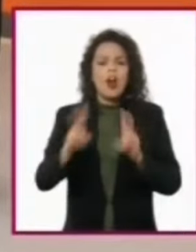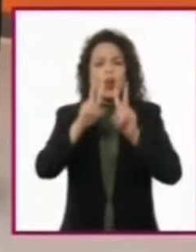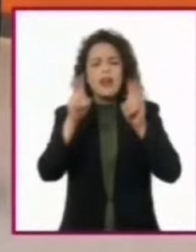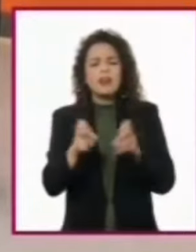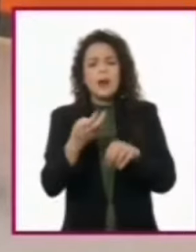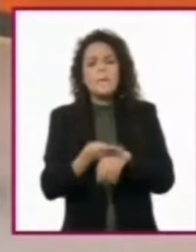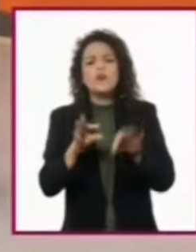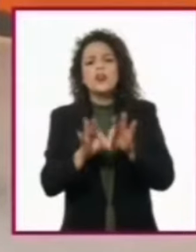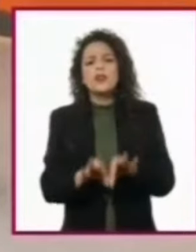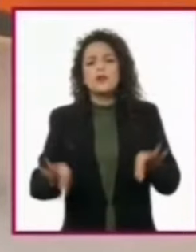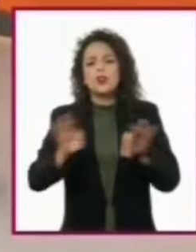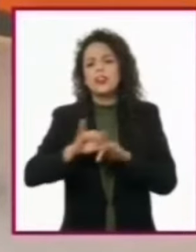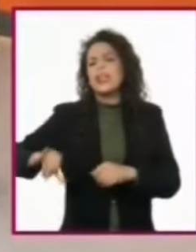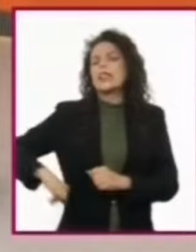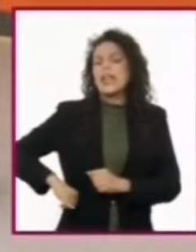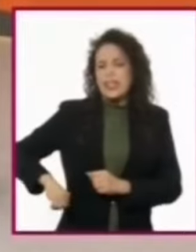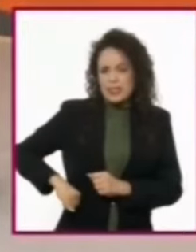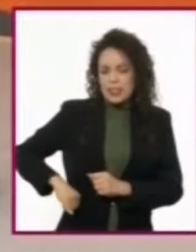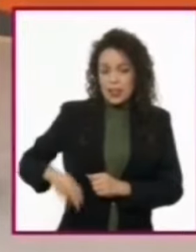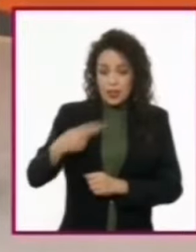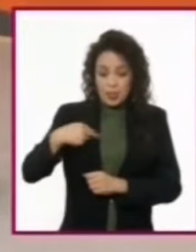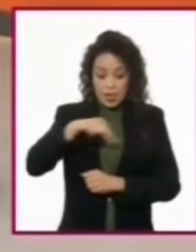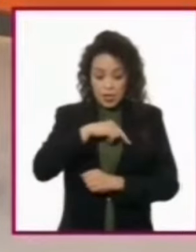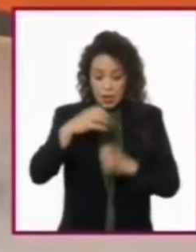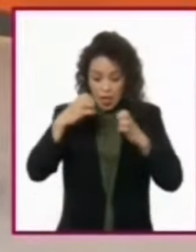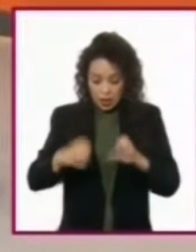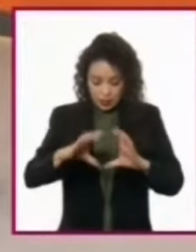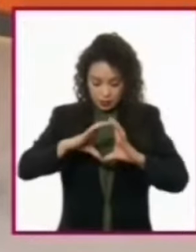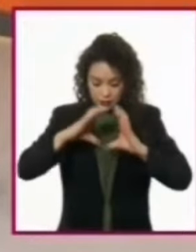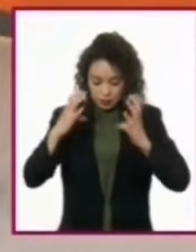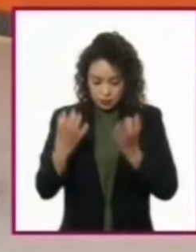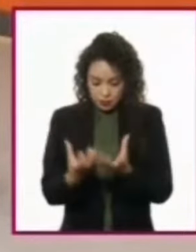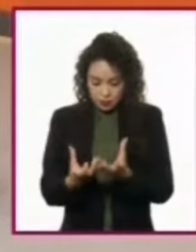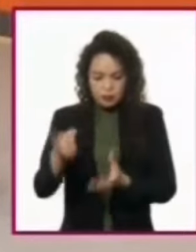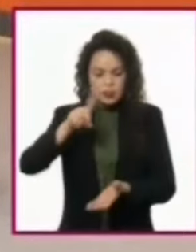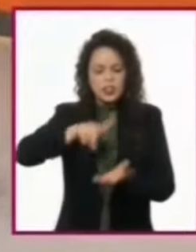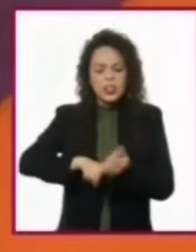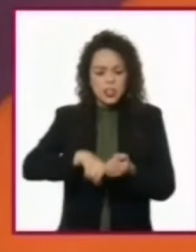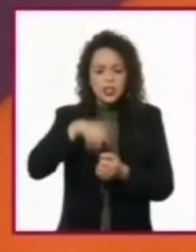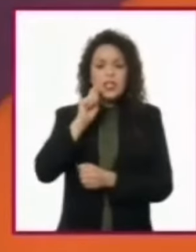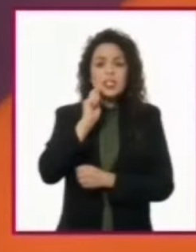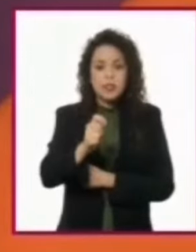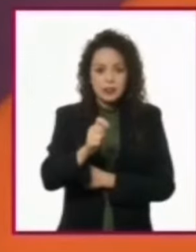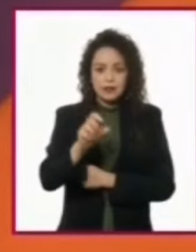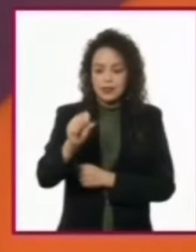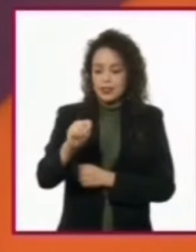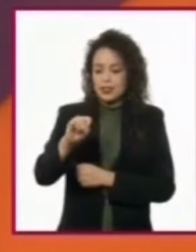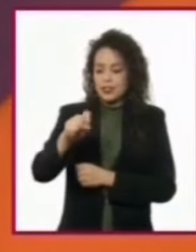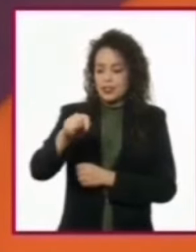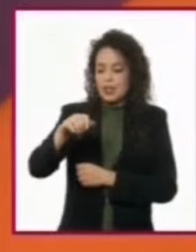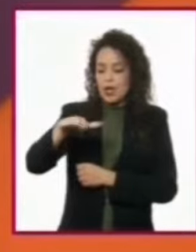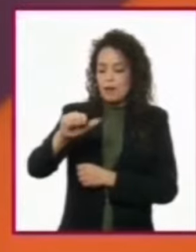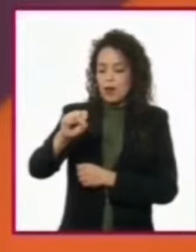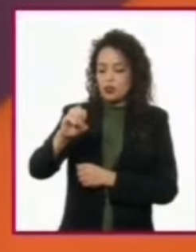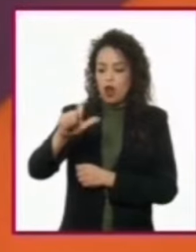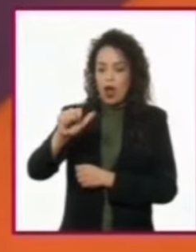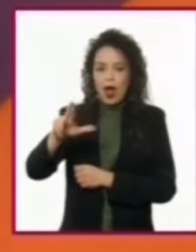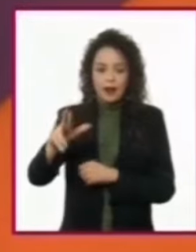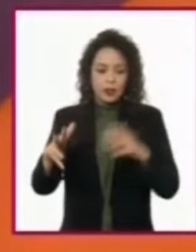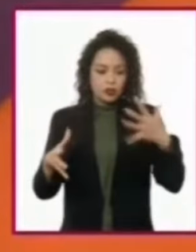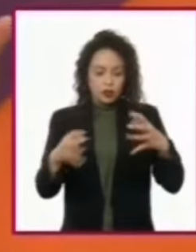sabemos, nosotros estamos en un planeta perteneciente al Sistema Solar, que a su vez se ubica en